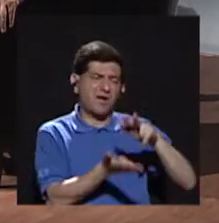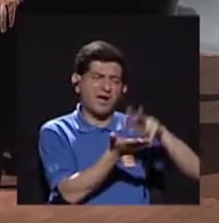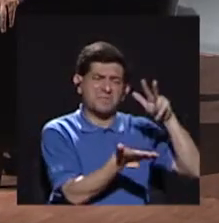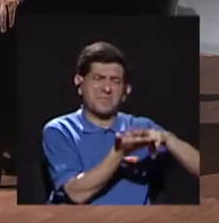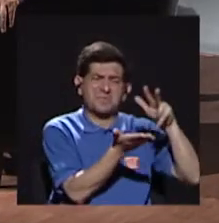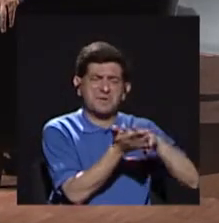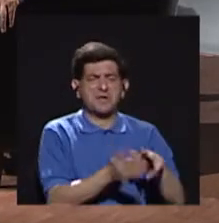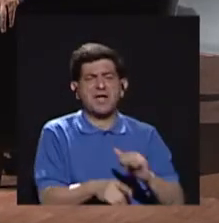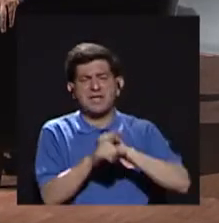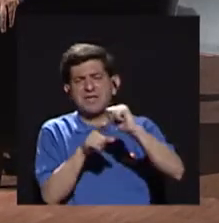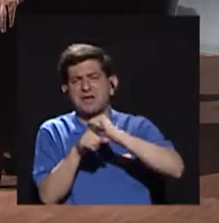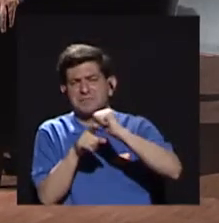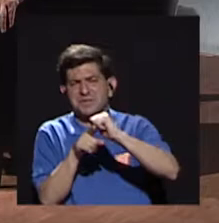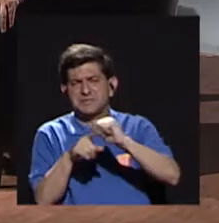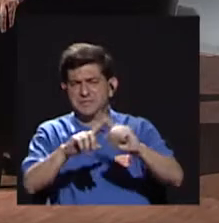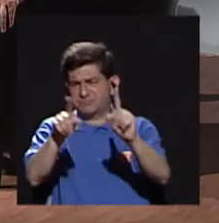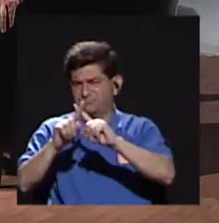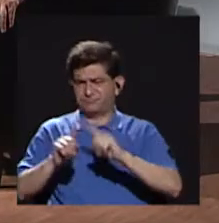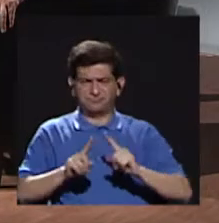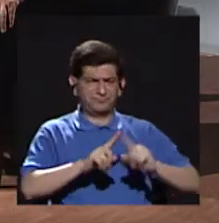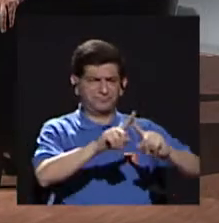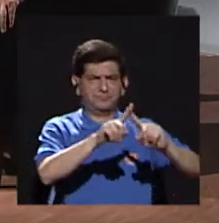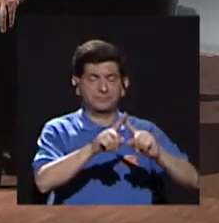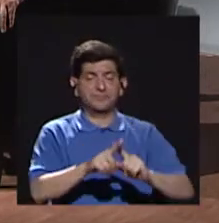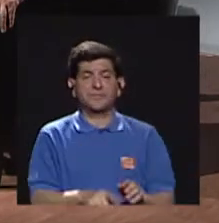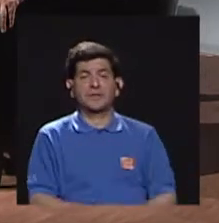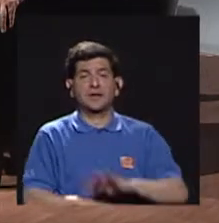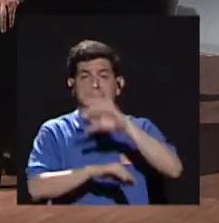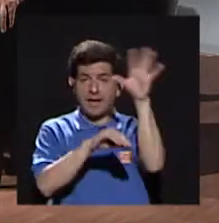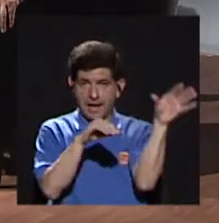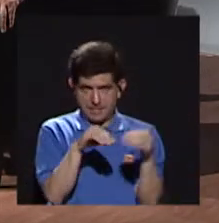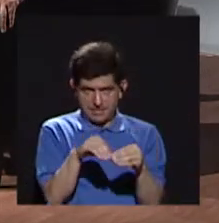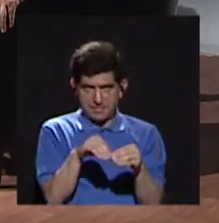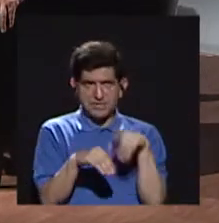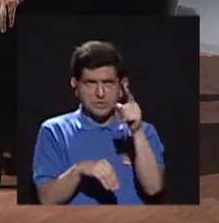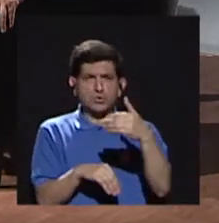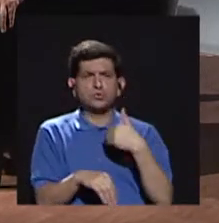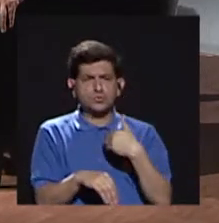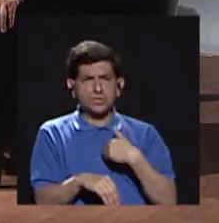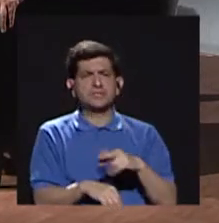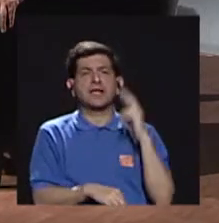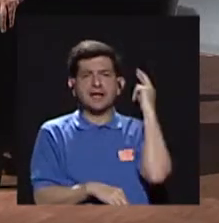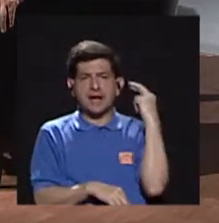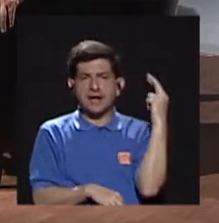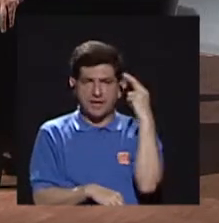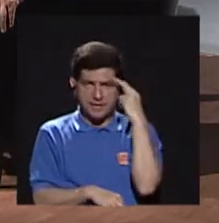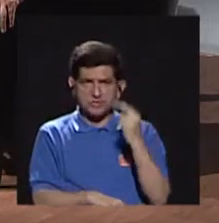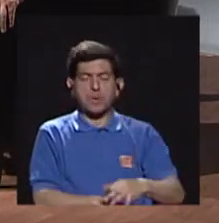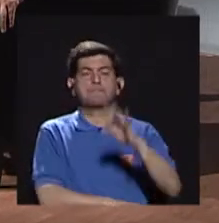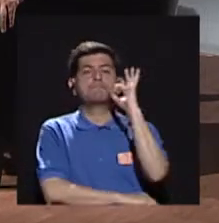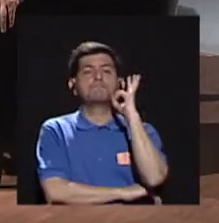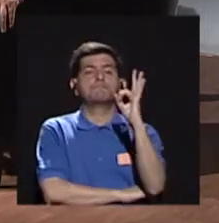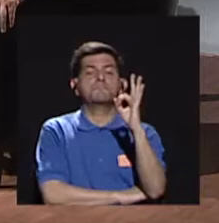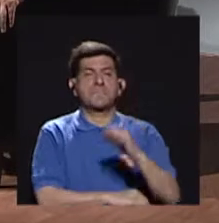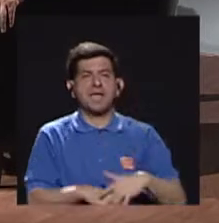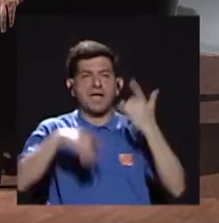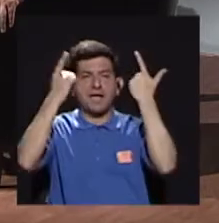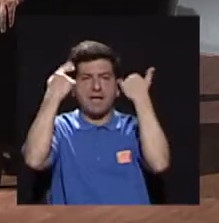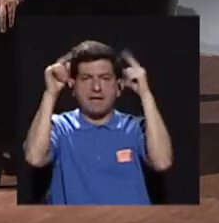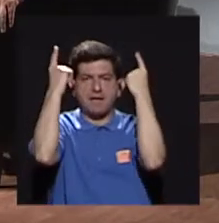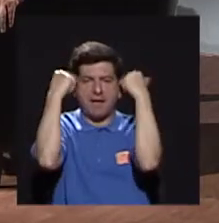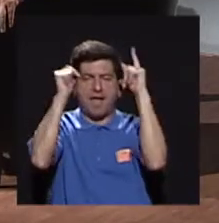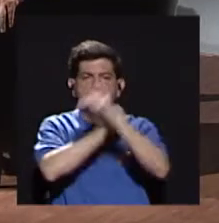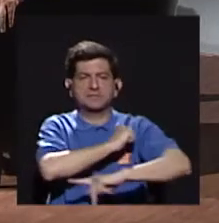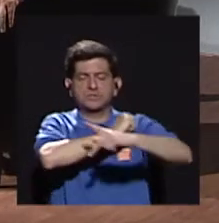que ver con capacitación de otras cosas pero además de eso usted tiene toda la razón en buena medida los logros que este país